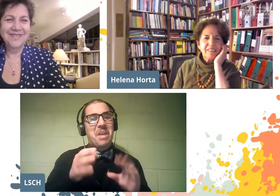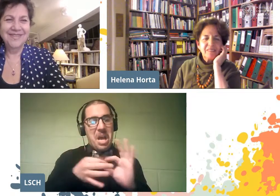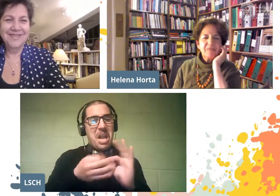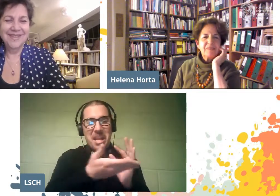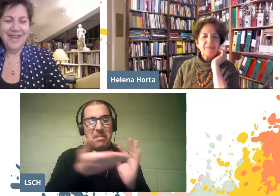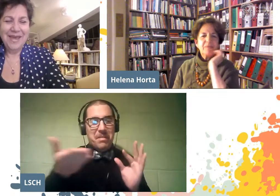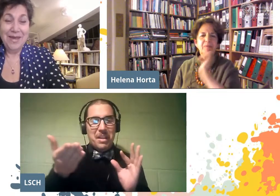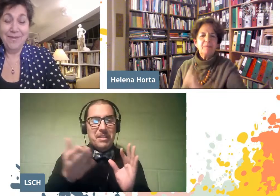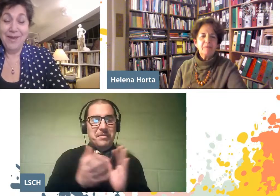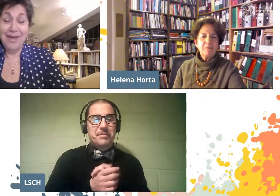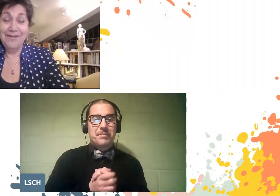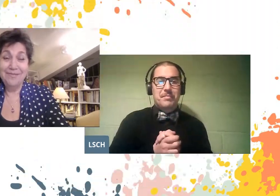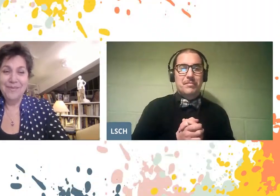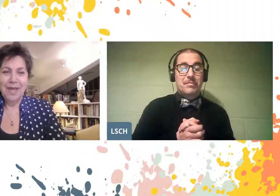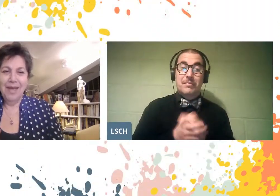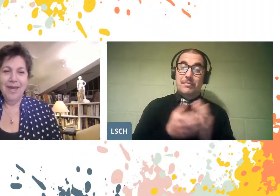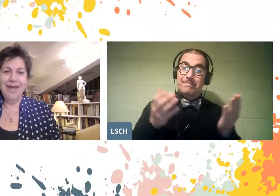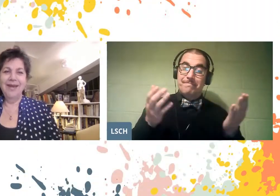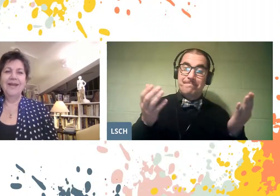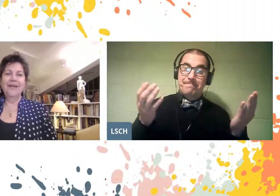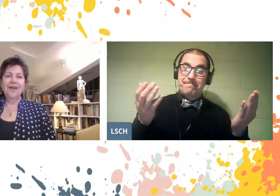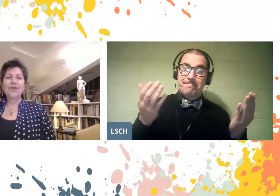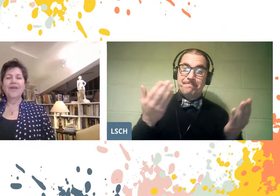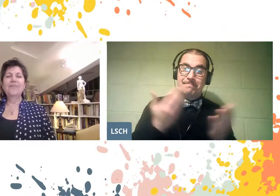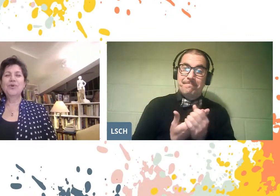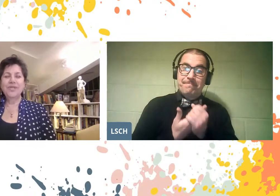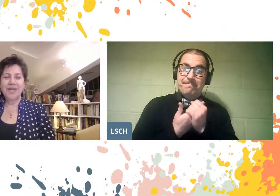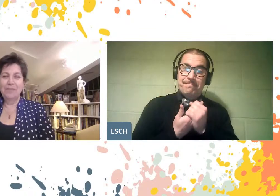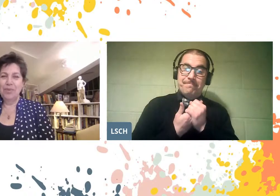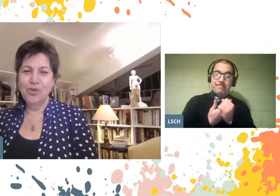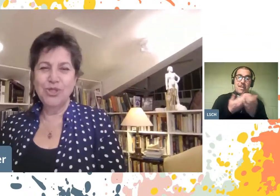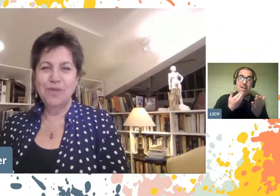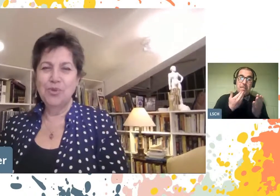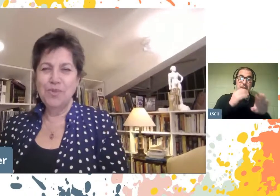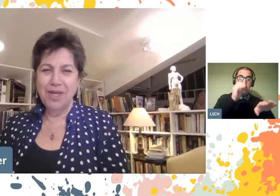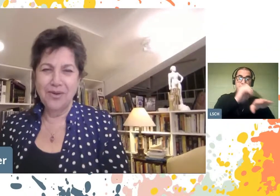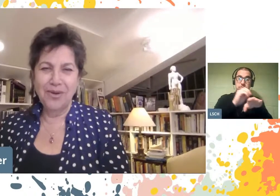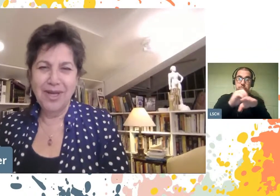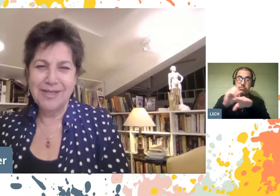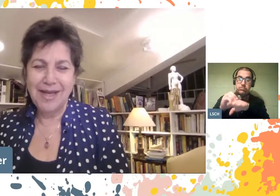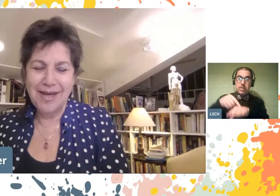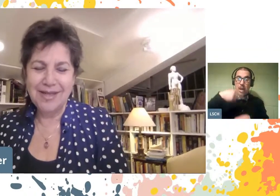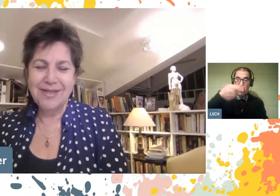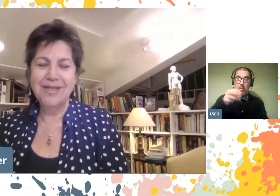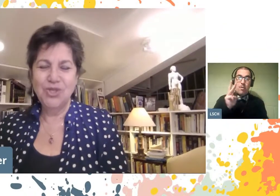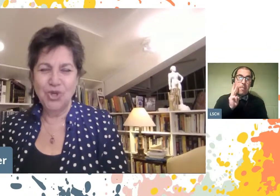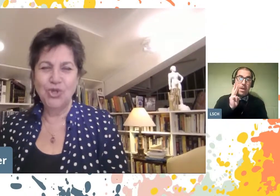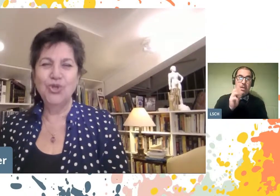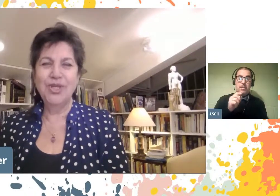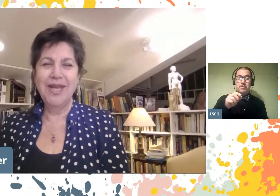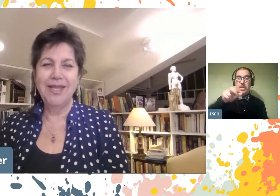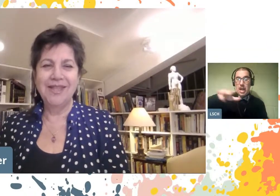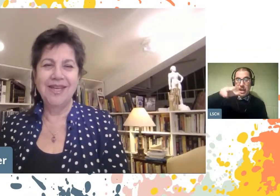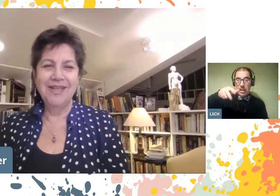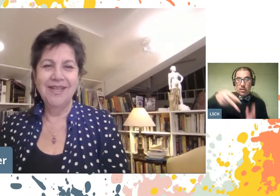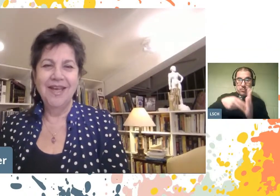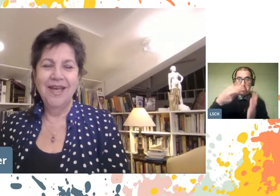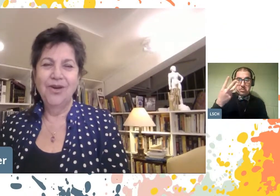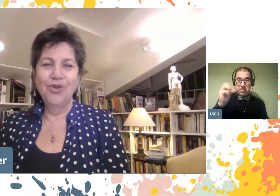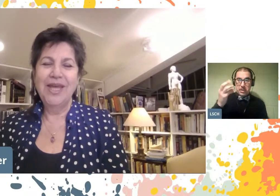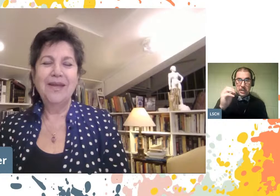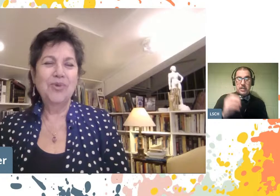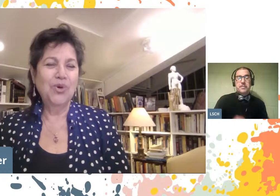ustedes. Y bien, les recordamos que el próximo miércoles a las